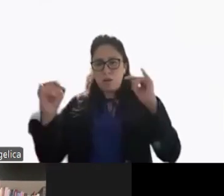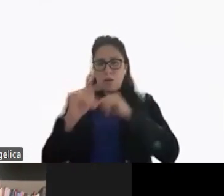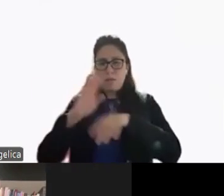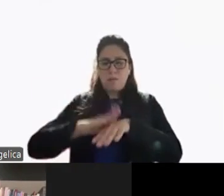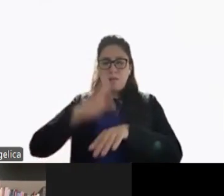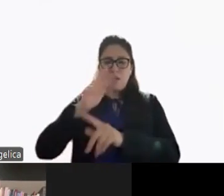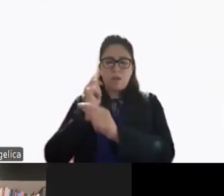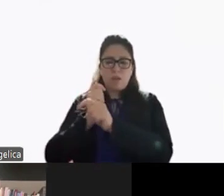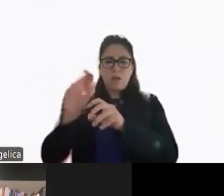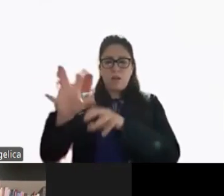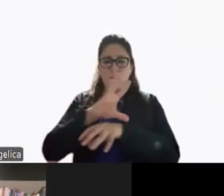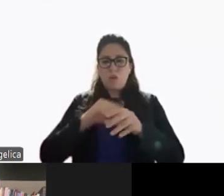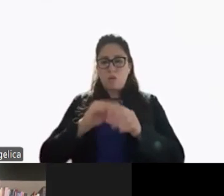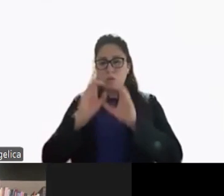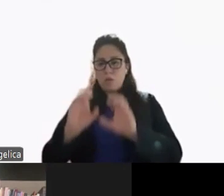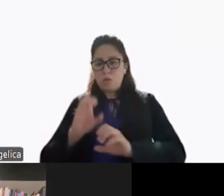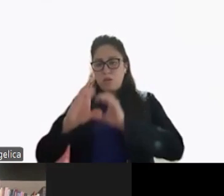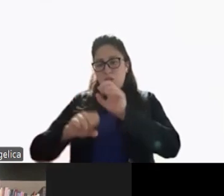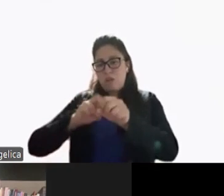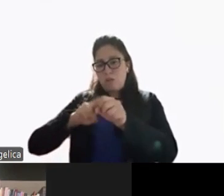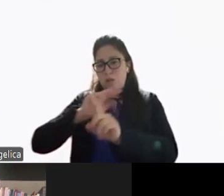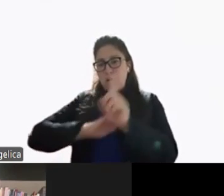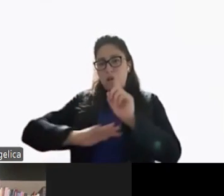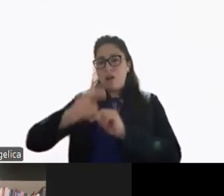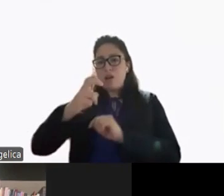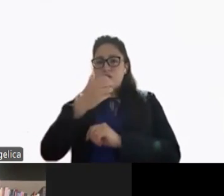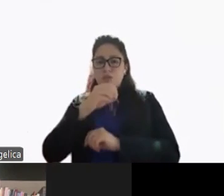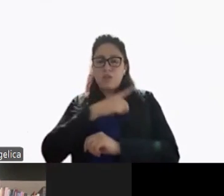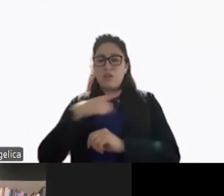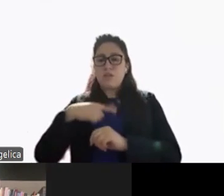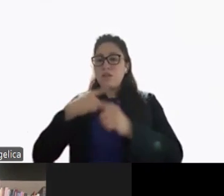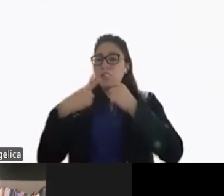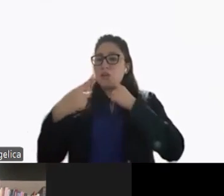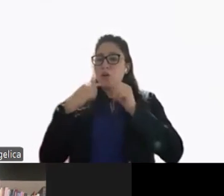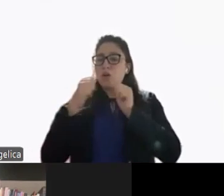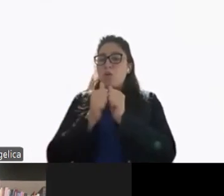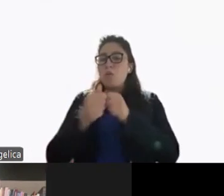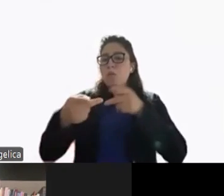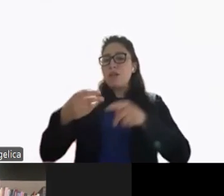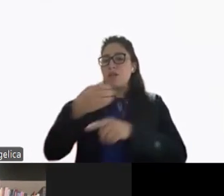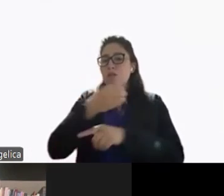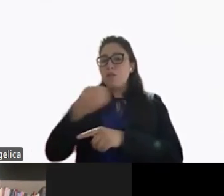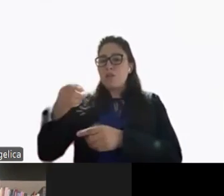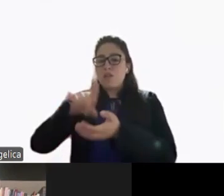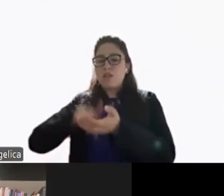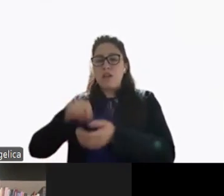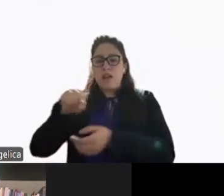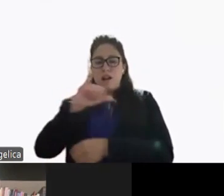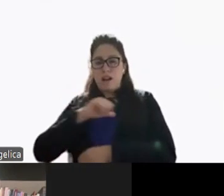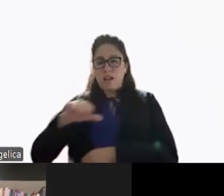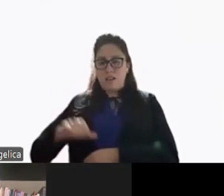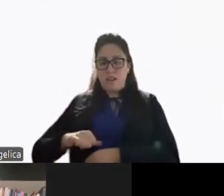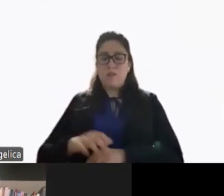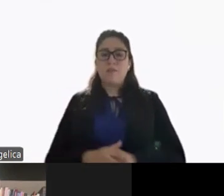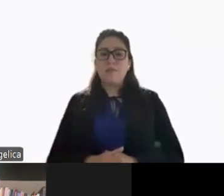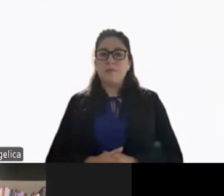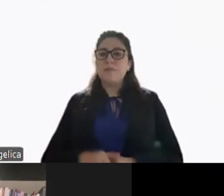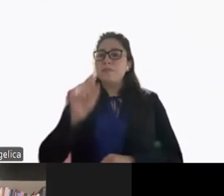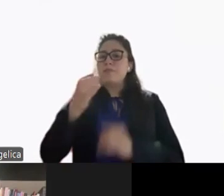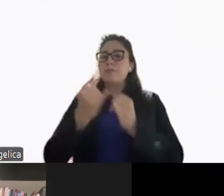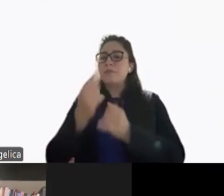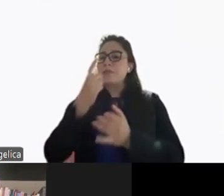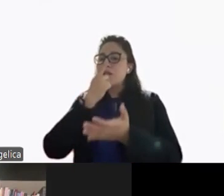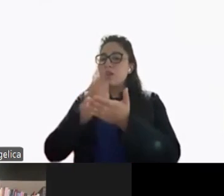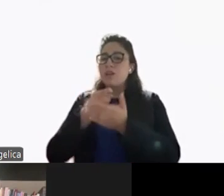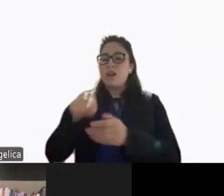desarrollo sustentable que permitirán coordinar los trabajos de planeación y ordenamiento territorial de la demarcación. Señala que el desarrollo urbano